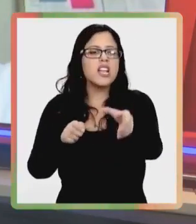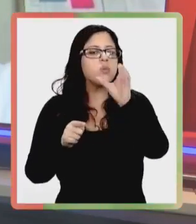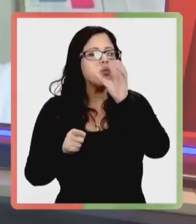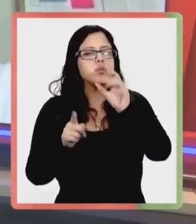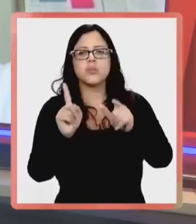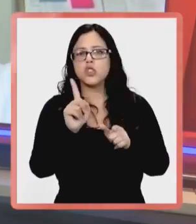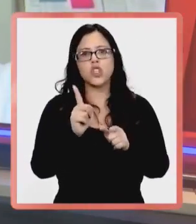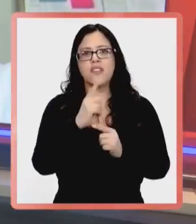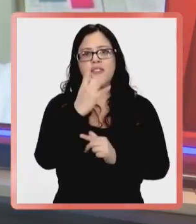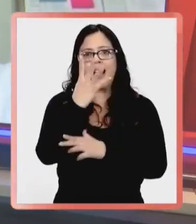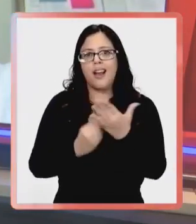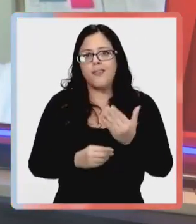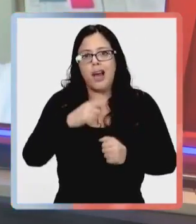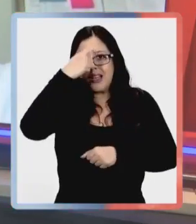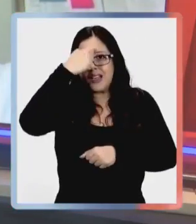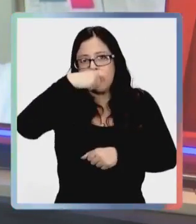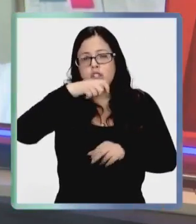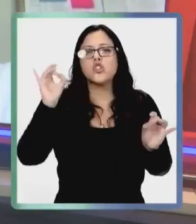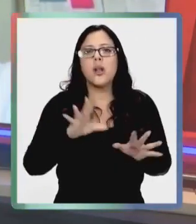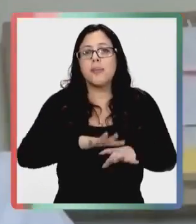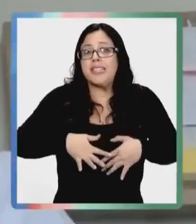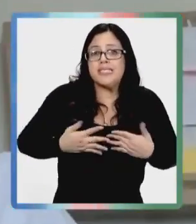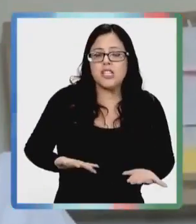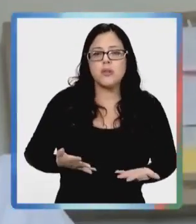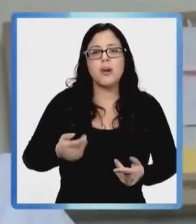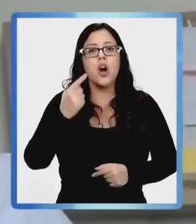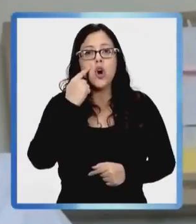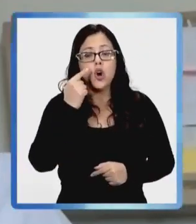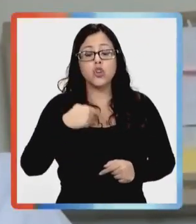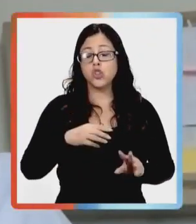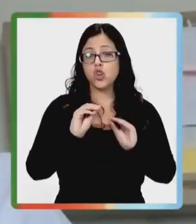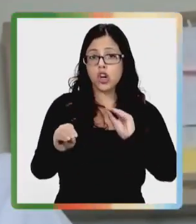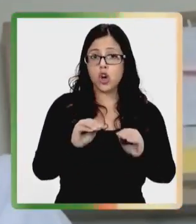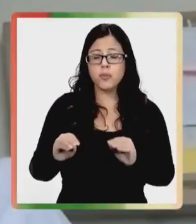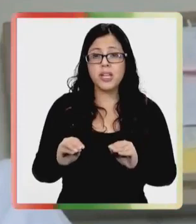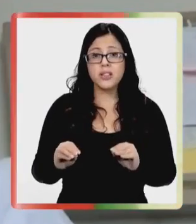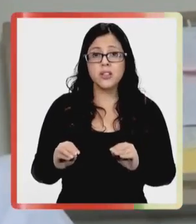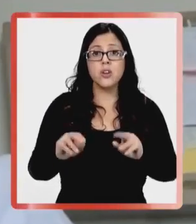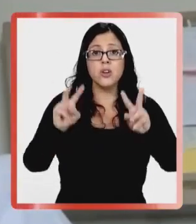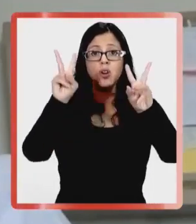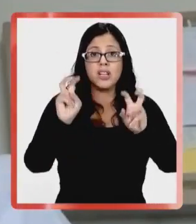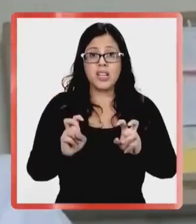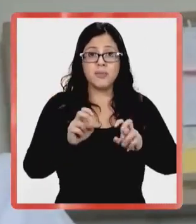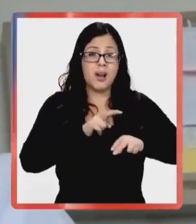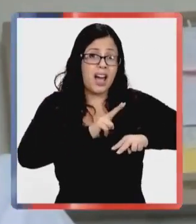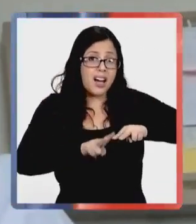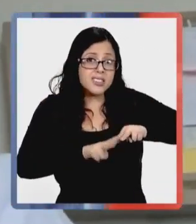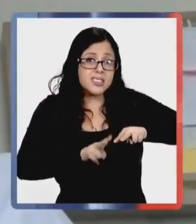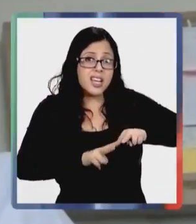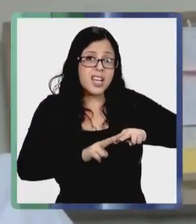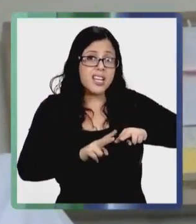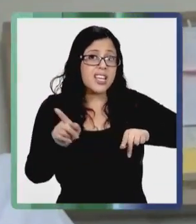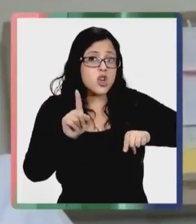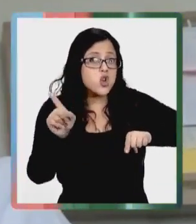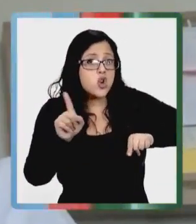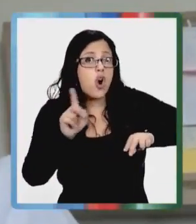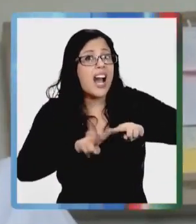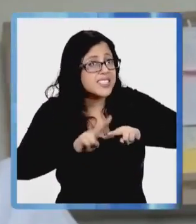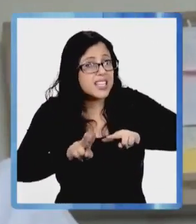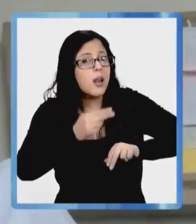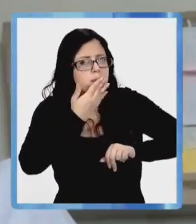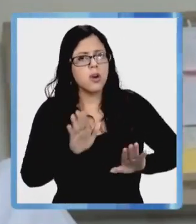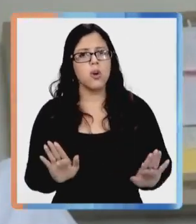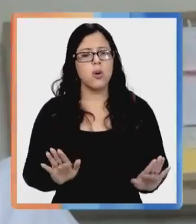eso no te va a quitar el resfrío, vuelvo a decir, es la sintomatología. Yo lo que siempre recomiendo, más que el hacer, el qué no